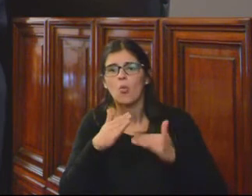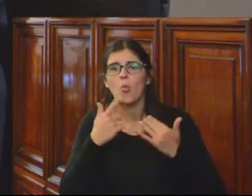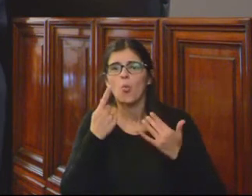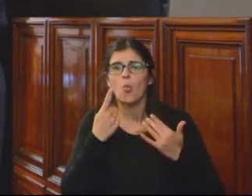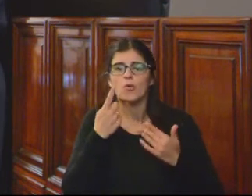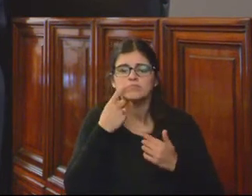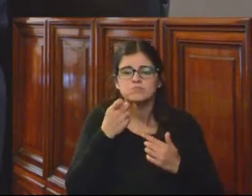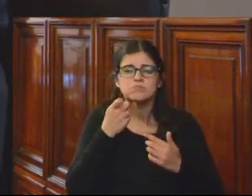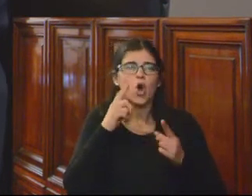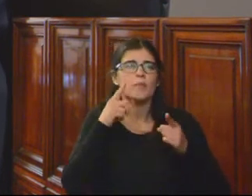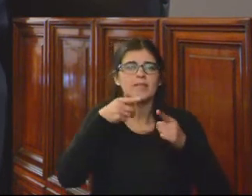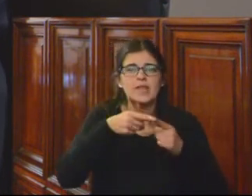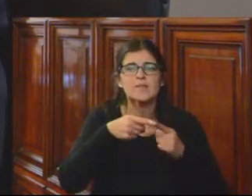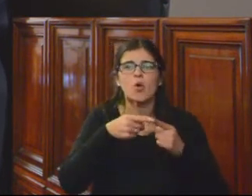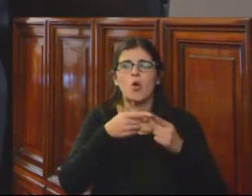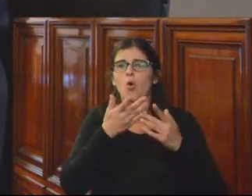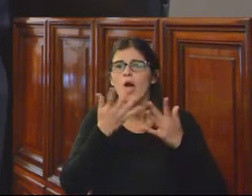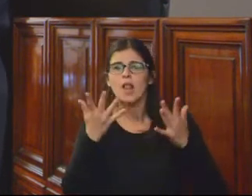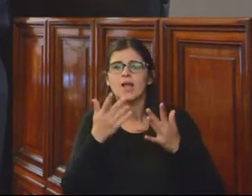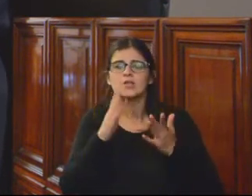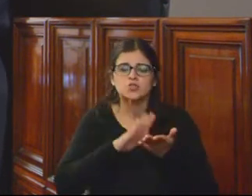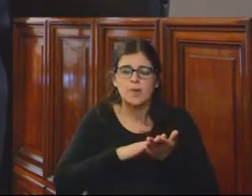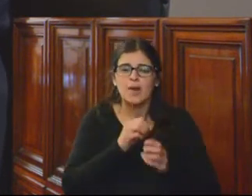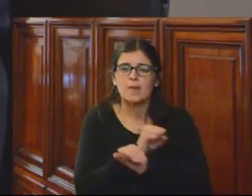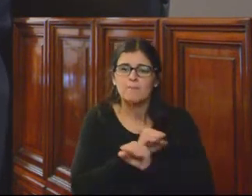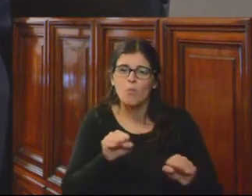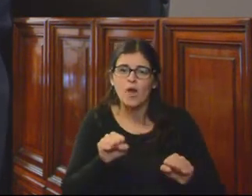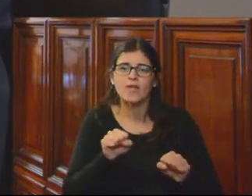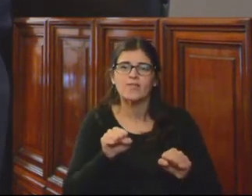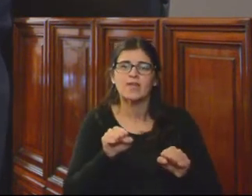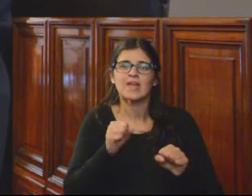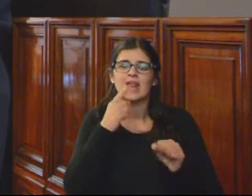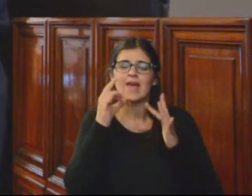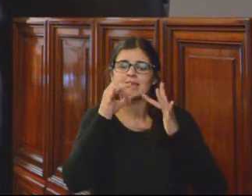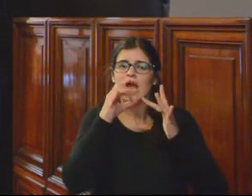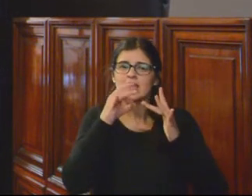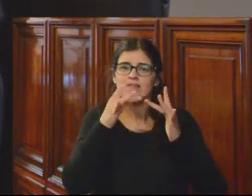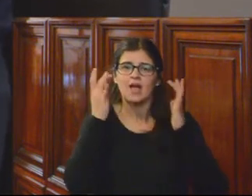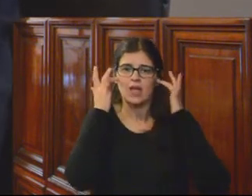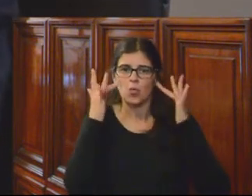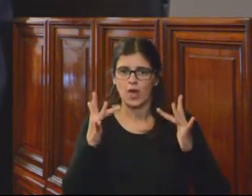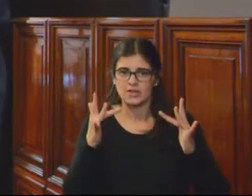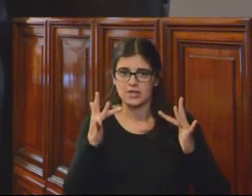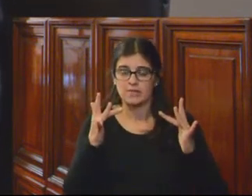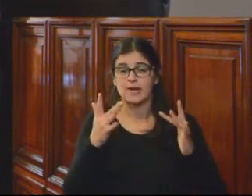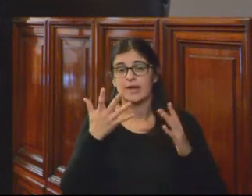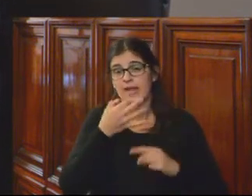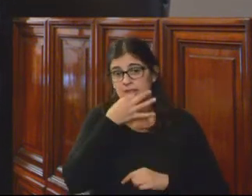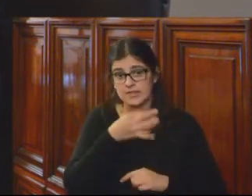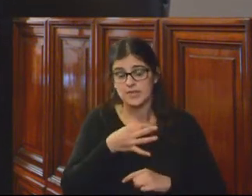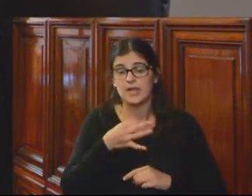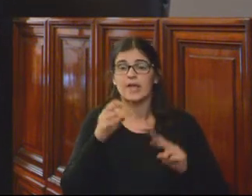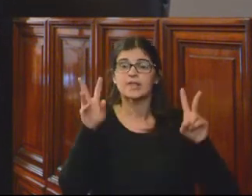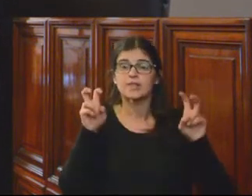indicadores objetivos o independientes respecto a lo que puede ser la calidad educativa. Es decir, el